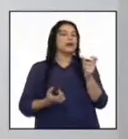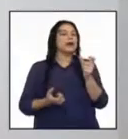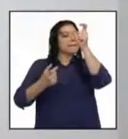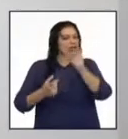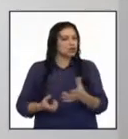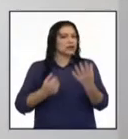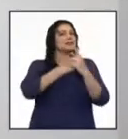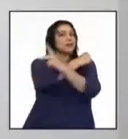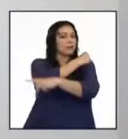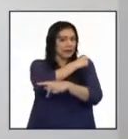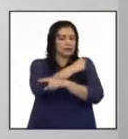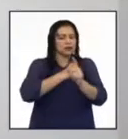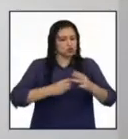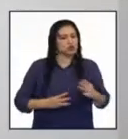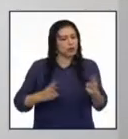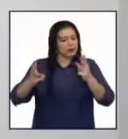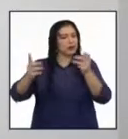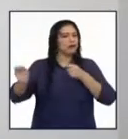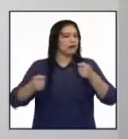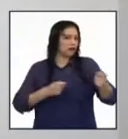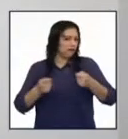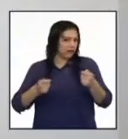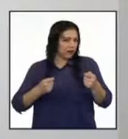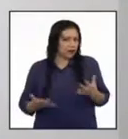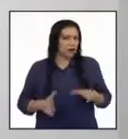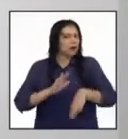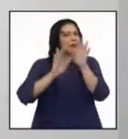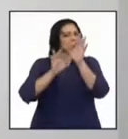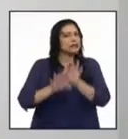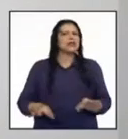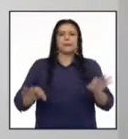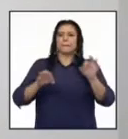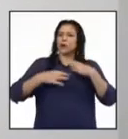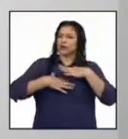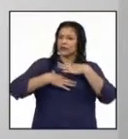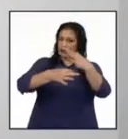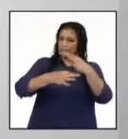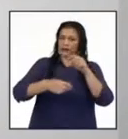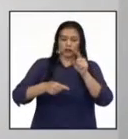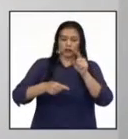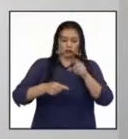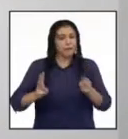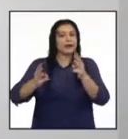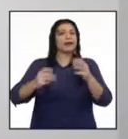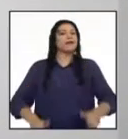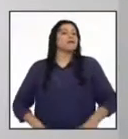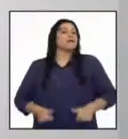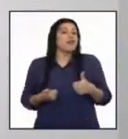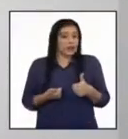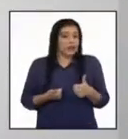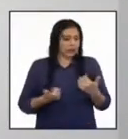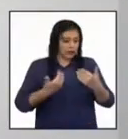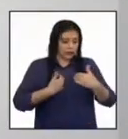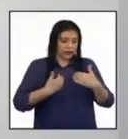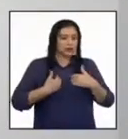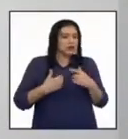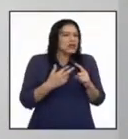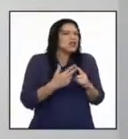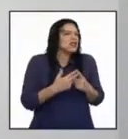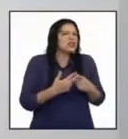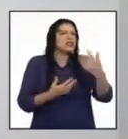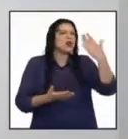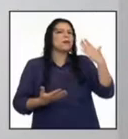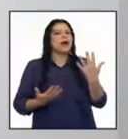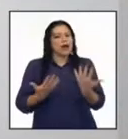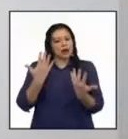es una forma de gobierno y lo más interesante que también es una forma de vida que tiene su origen en